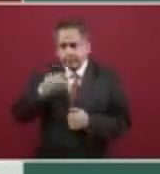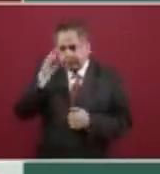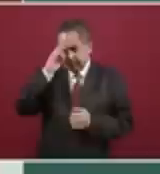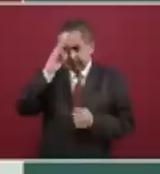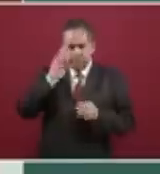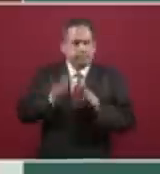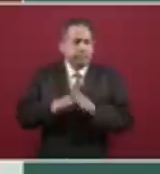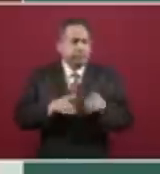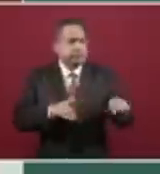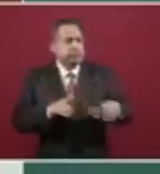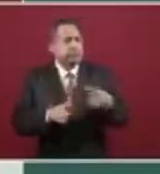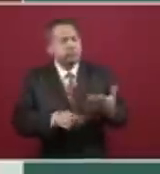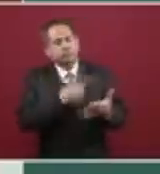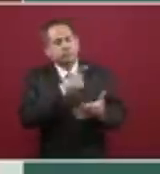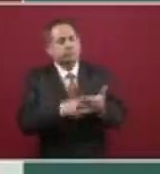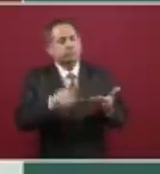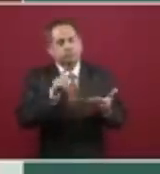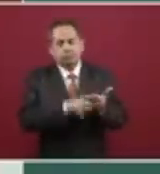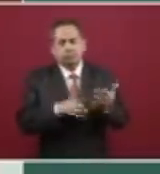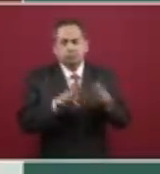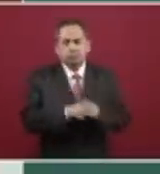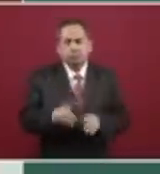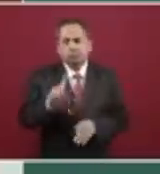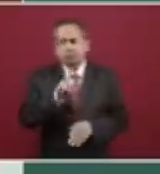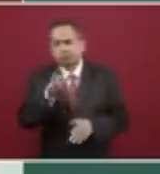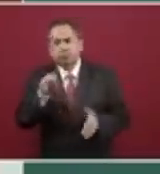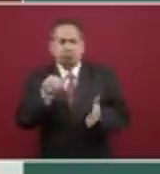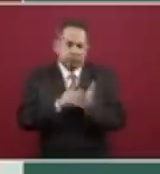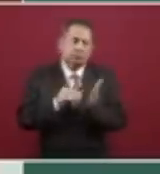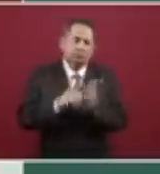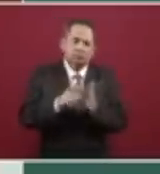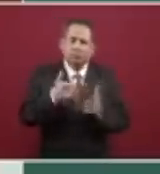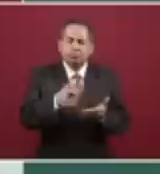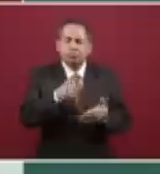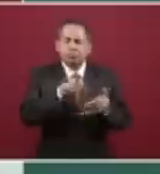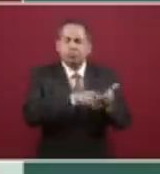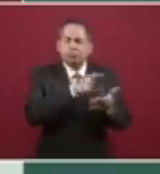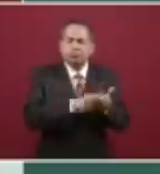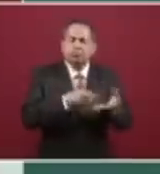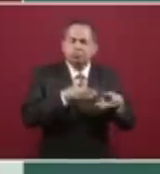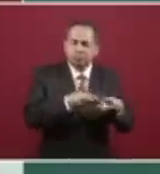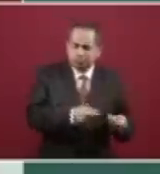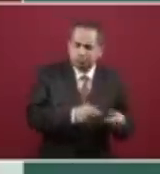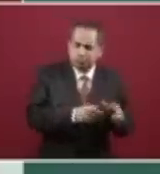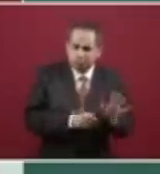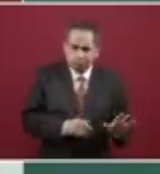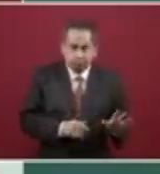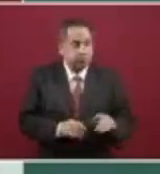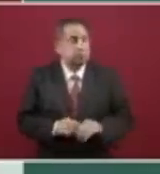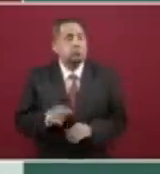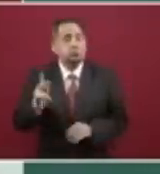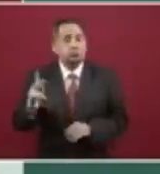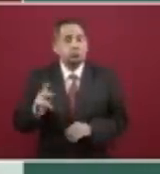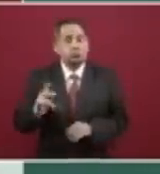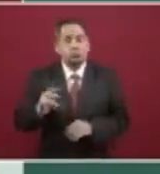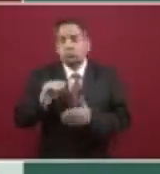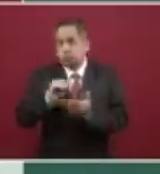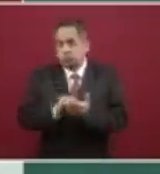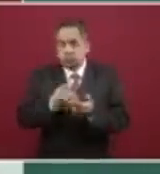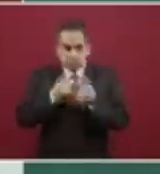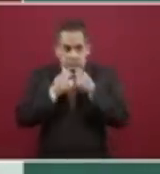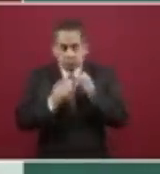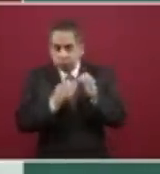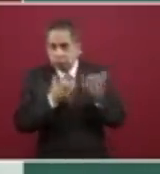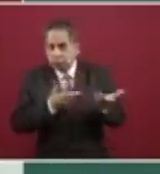cancelación hace este momento estimado en 100 mil millones de pesos aunque el desarrollo de las negociaciones seguirá siendo favorable